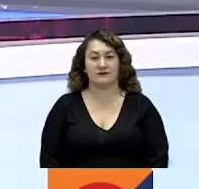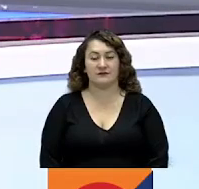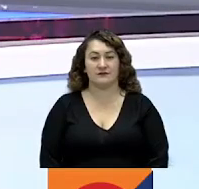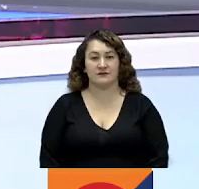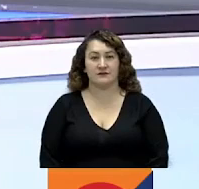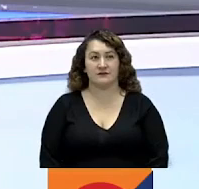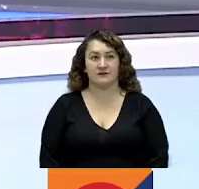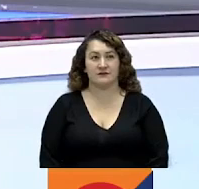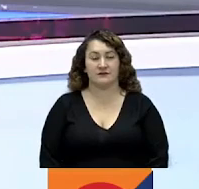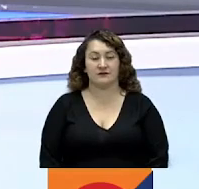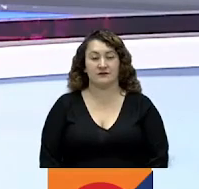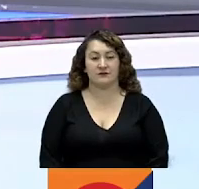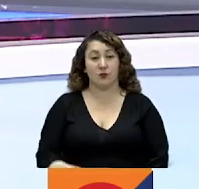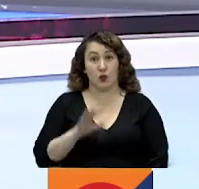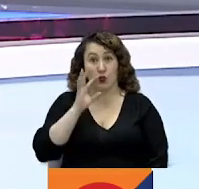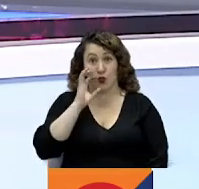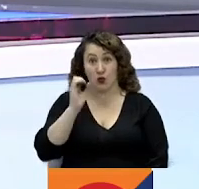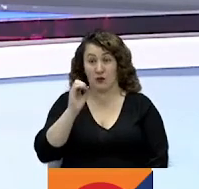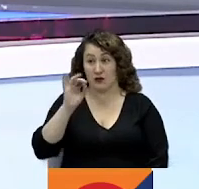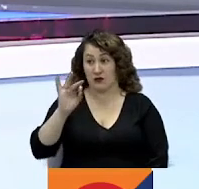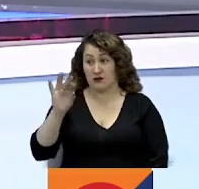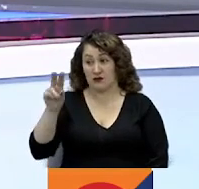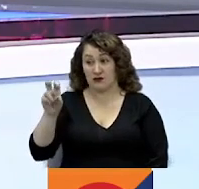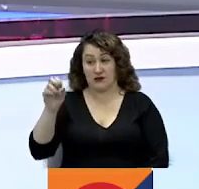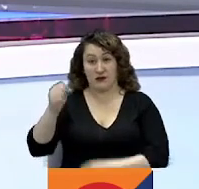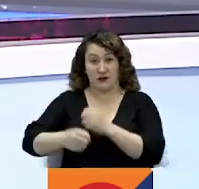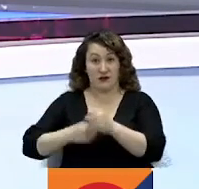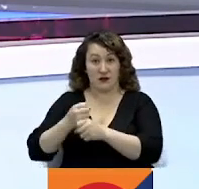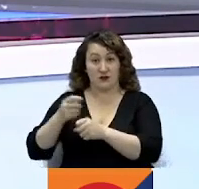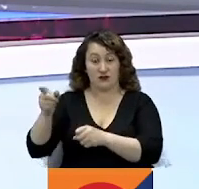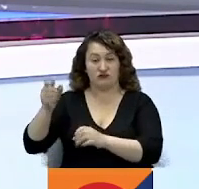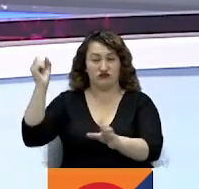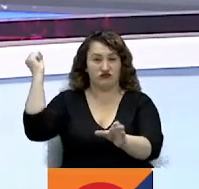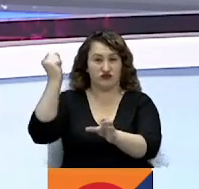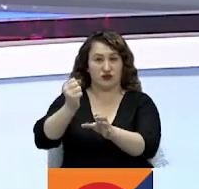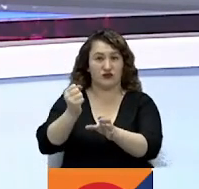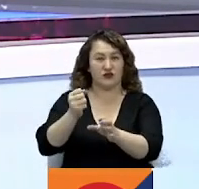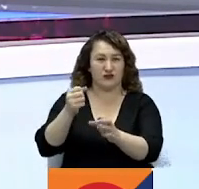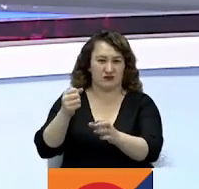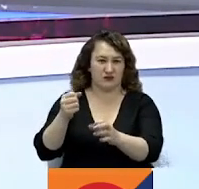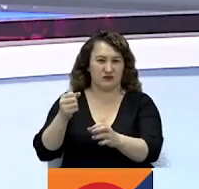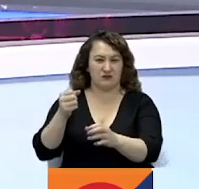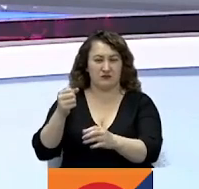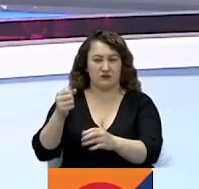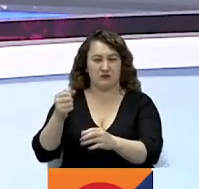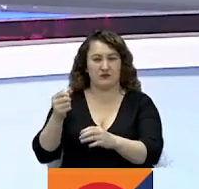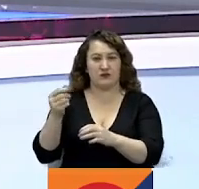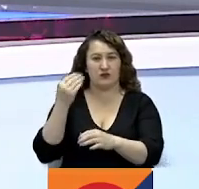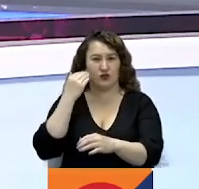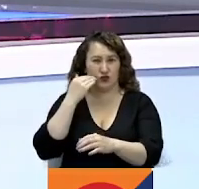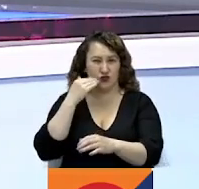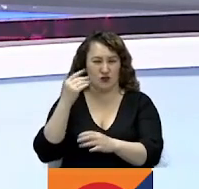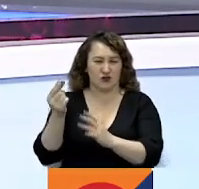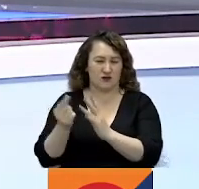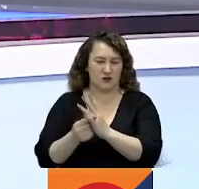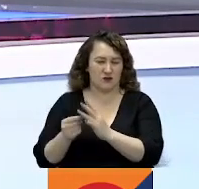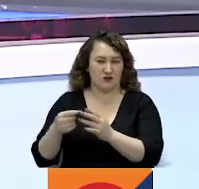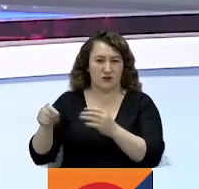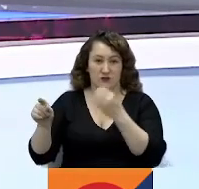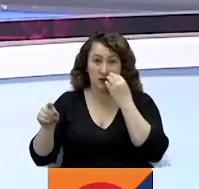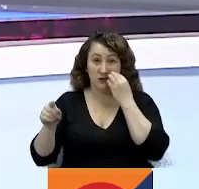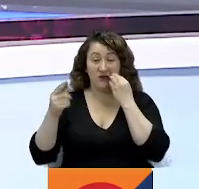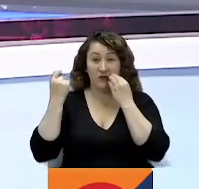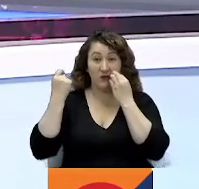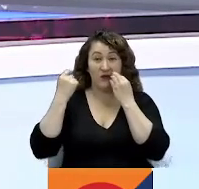Un hombre de 37 años, quien habría asesinado a su pareja en un hotel del municipio de Caldas, Antioquia, el pasado martes 14 de marzo, aceptó